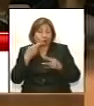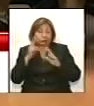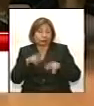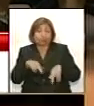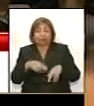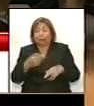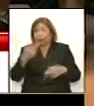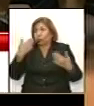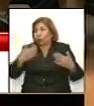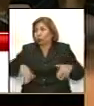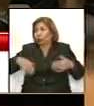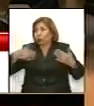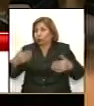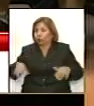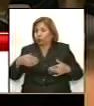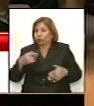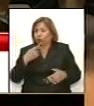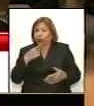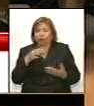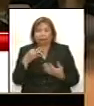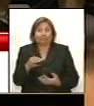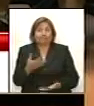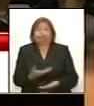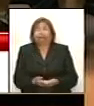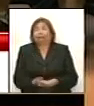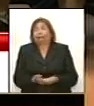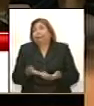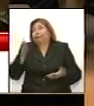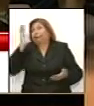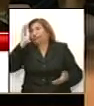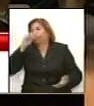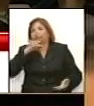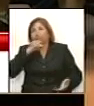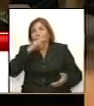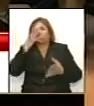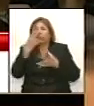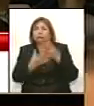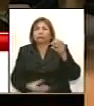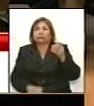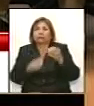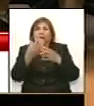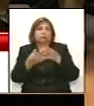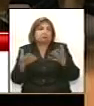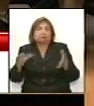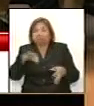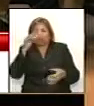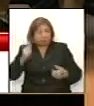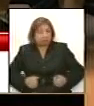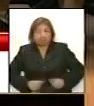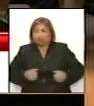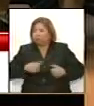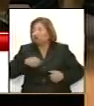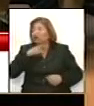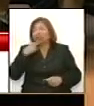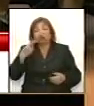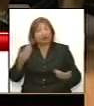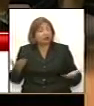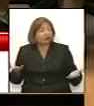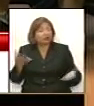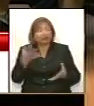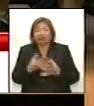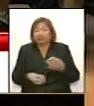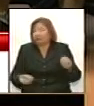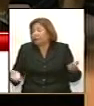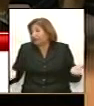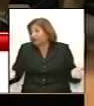terribles, porque por lo general ya las mujeres desaparecidas, o sea, no se les encuentran vivas. Están desaparecidas o